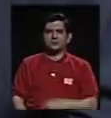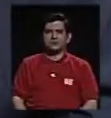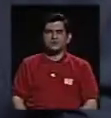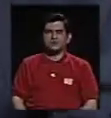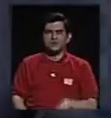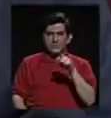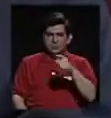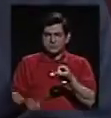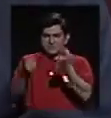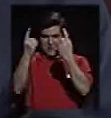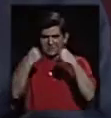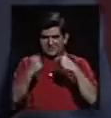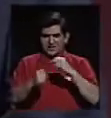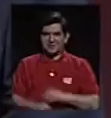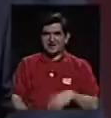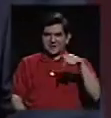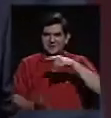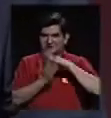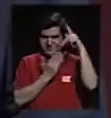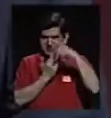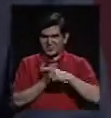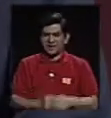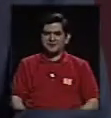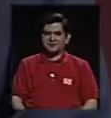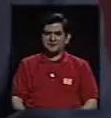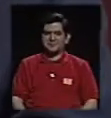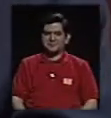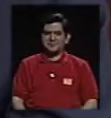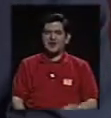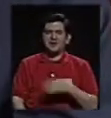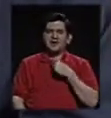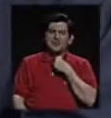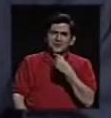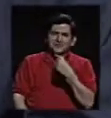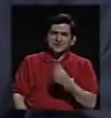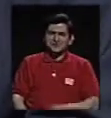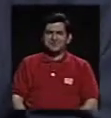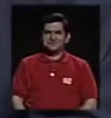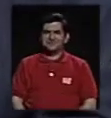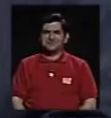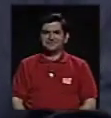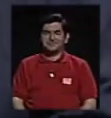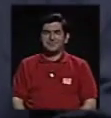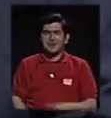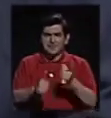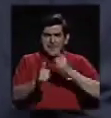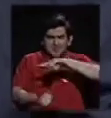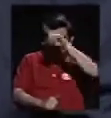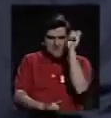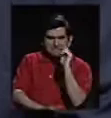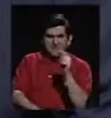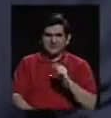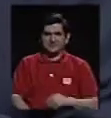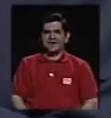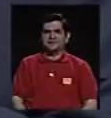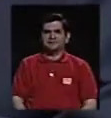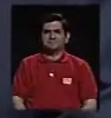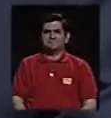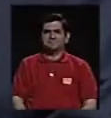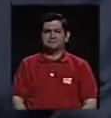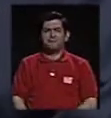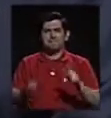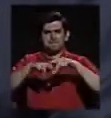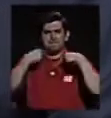que estés aquí en el programa. En primer lugar, quería consultarle, si